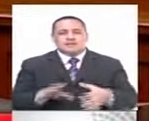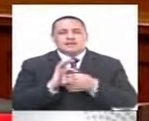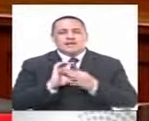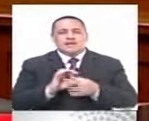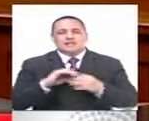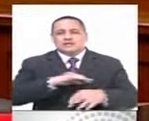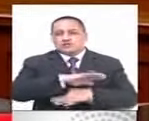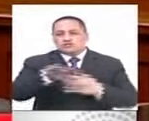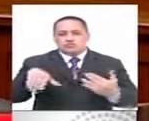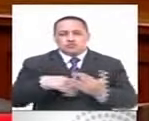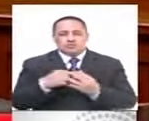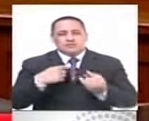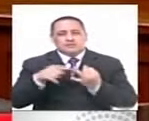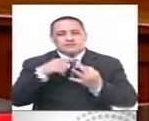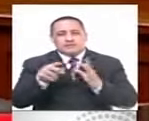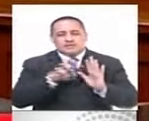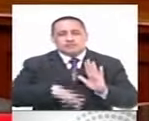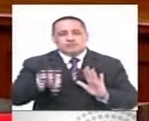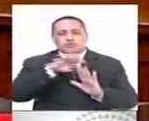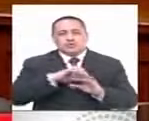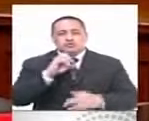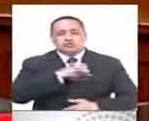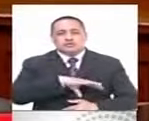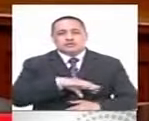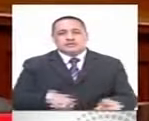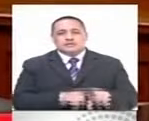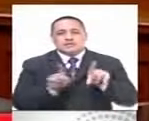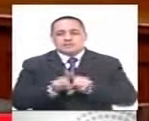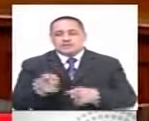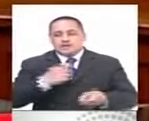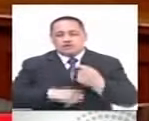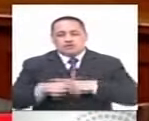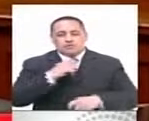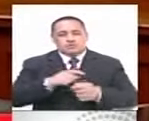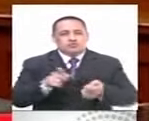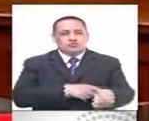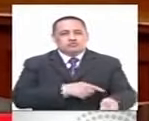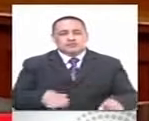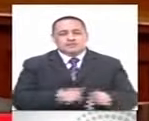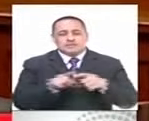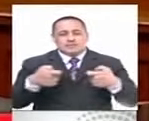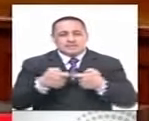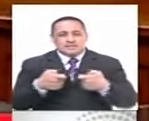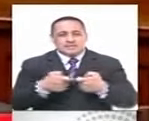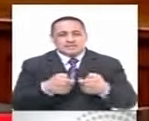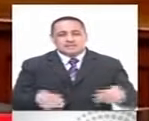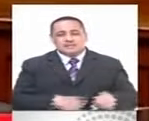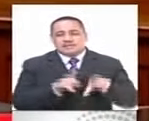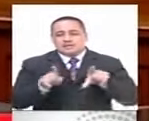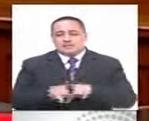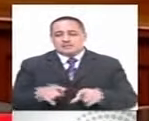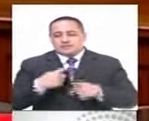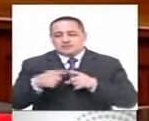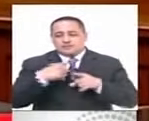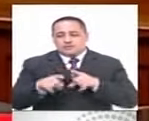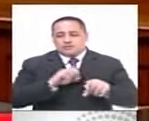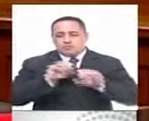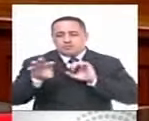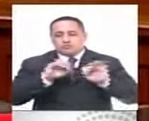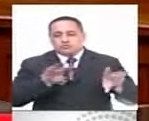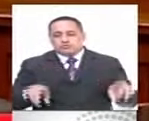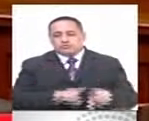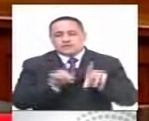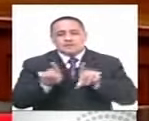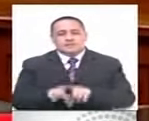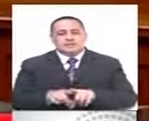del Pacífico los proyectos de impacto social, el comercio tradicional y electrónico, la promoción de